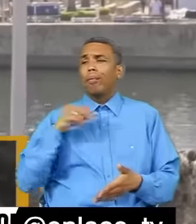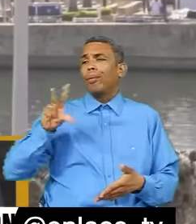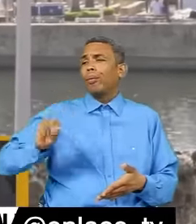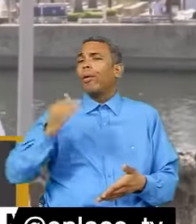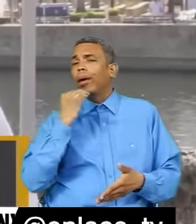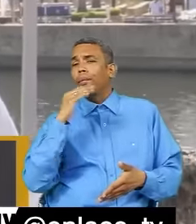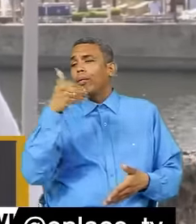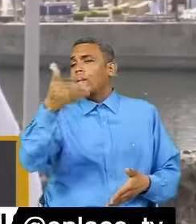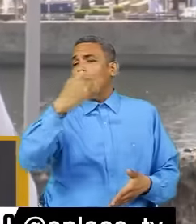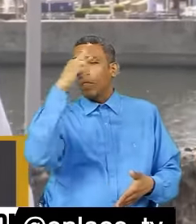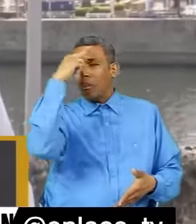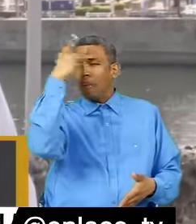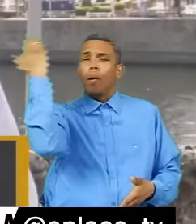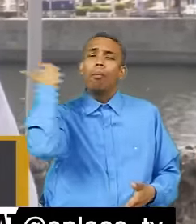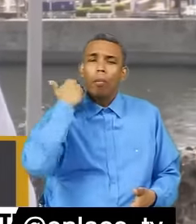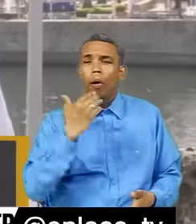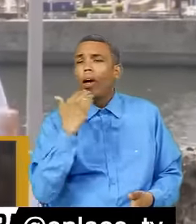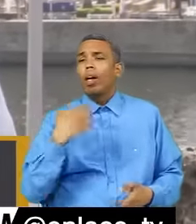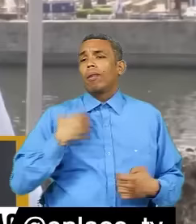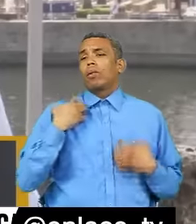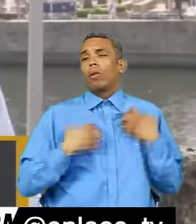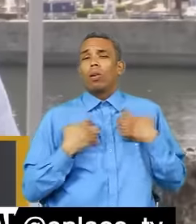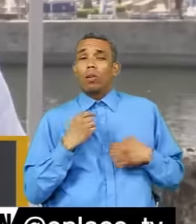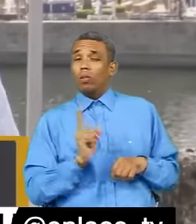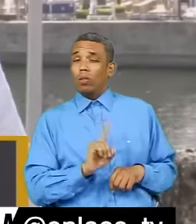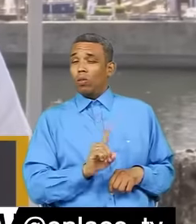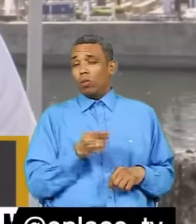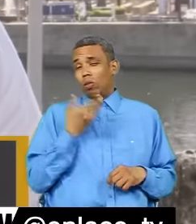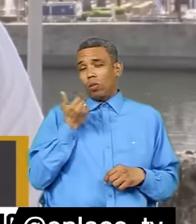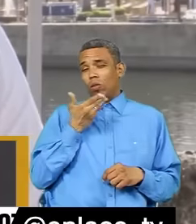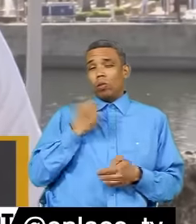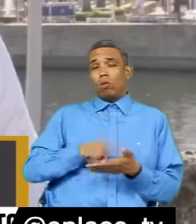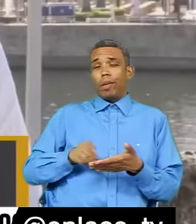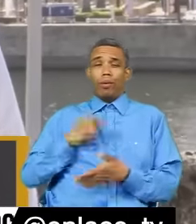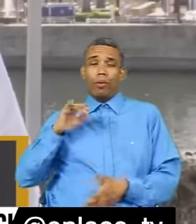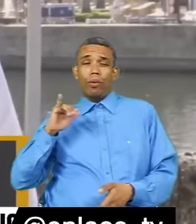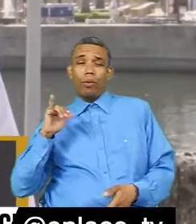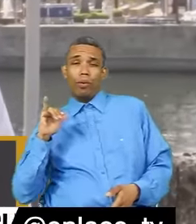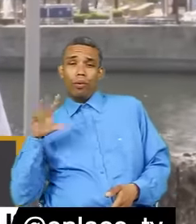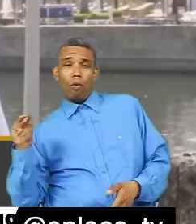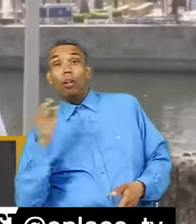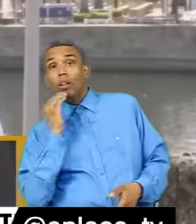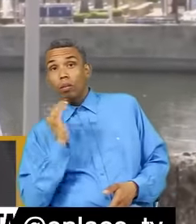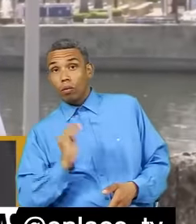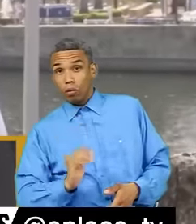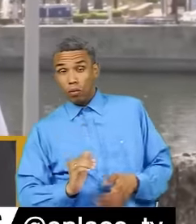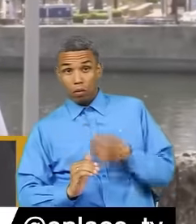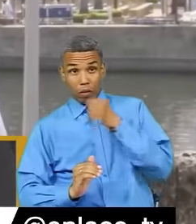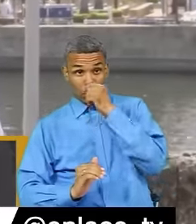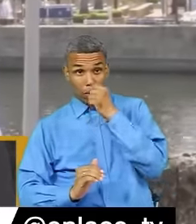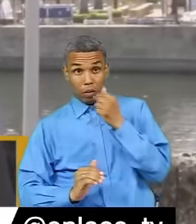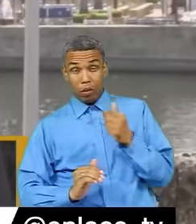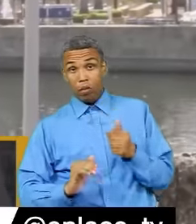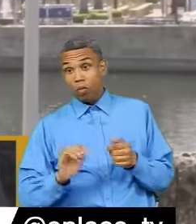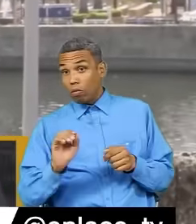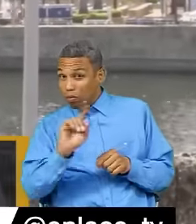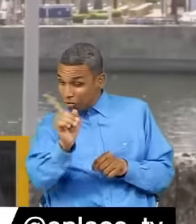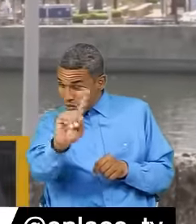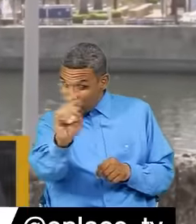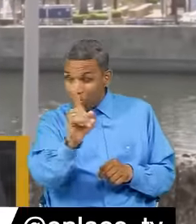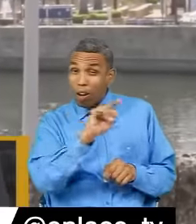quitar la pensión para dársela a la guerrilla, que íbamos a acabar la propiedad privada, que venía a gobernar Maduro. Nada de eso es cierto. Lo único cierto es que